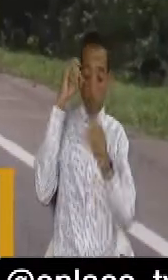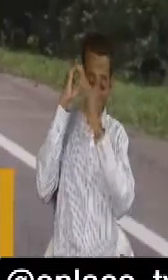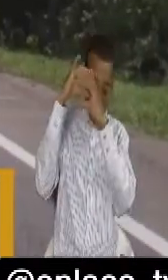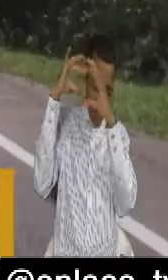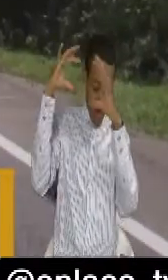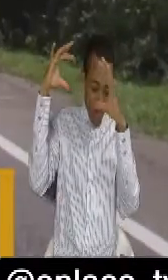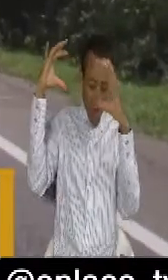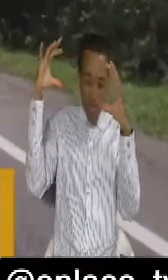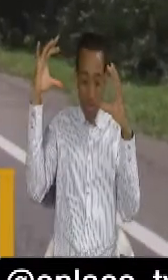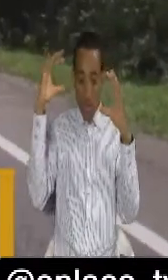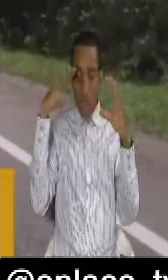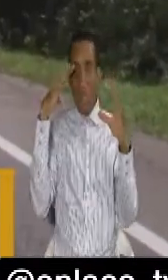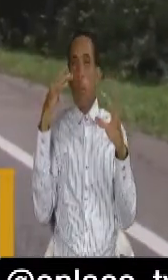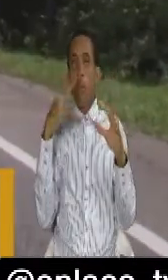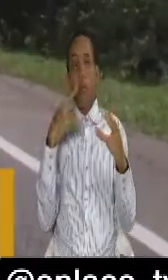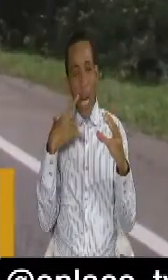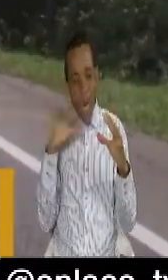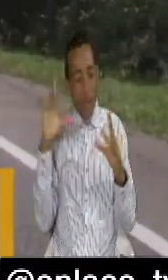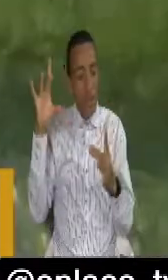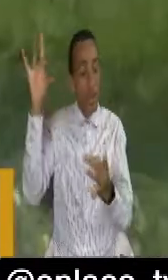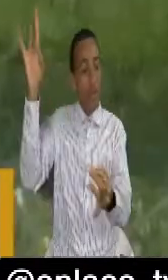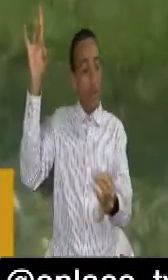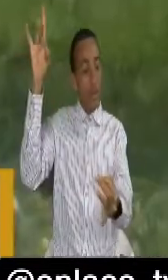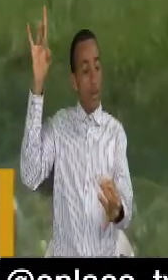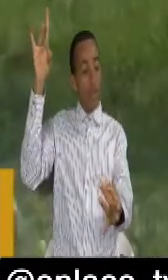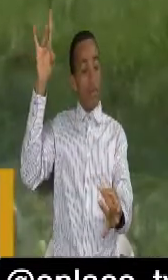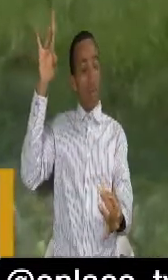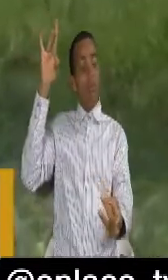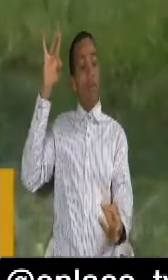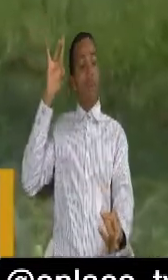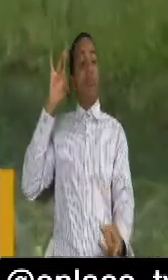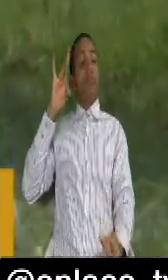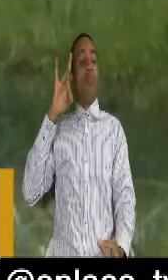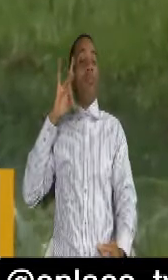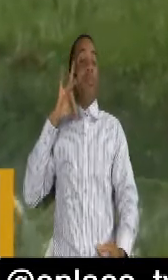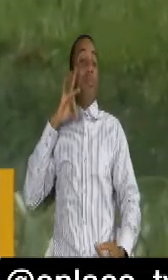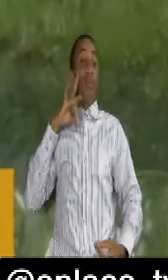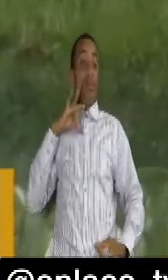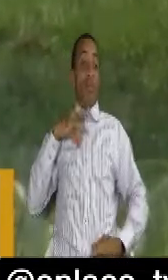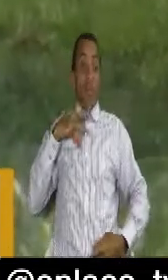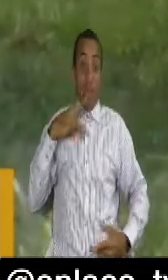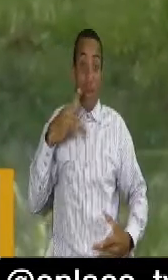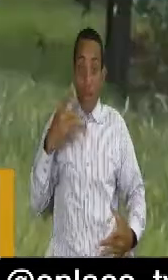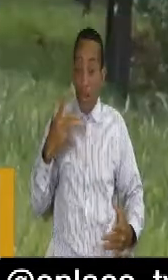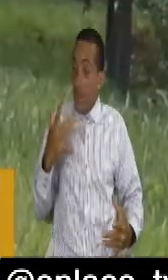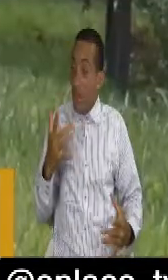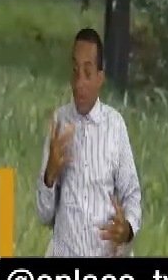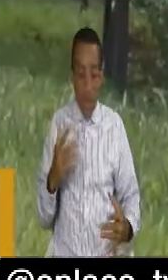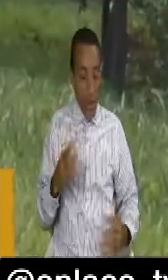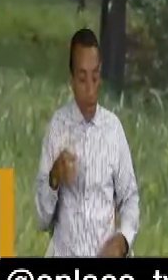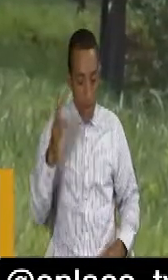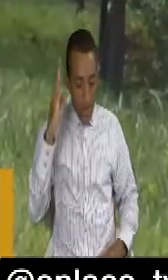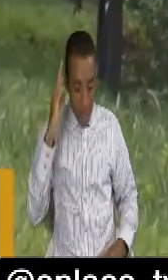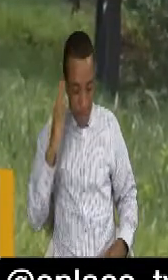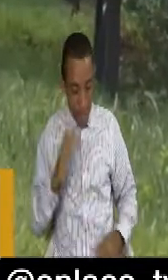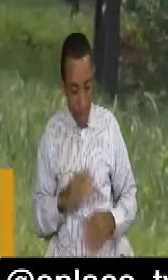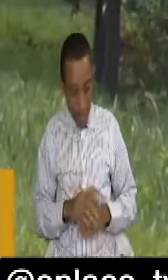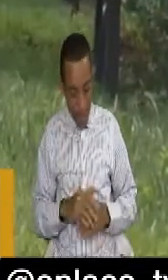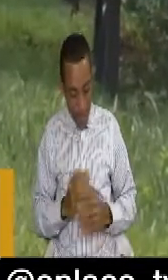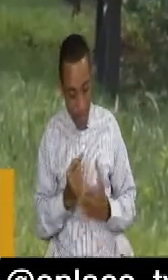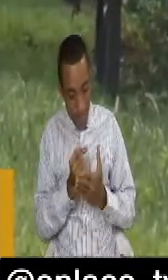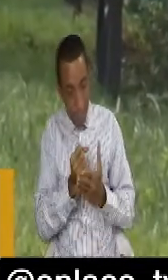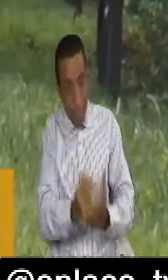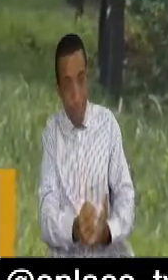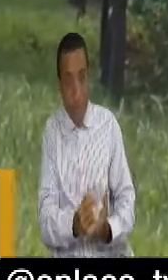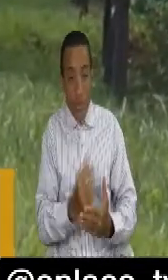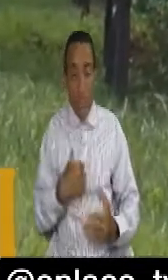estaba metiendo como un espíritu al cuerpo. Entonces Dios no me había dejado. Y yo